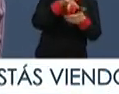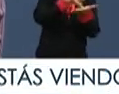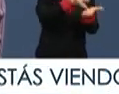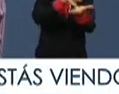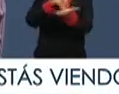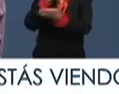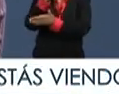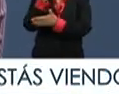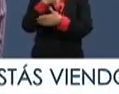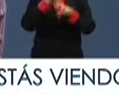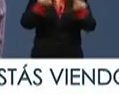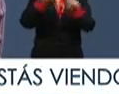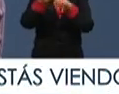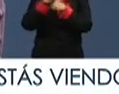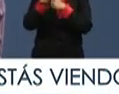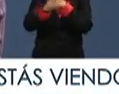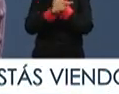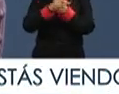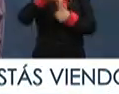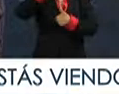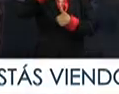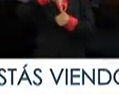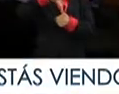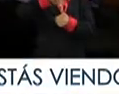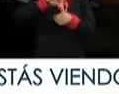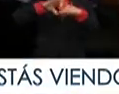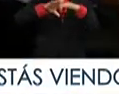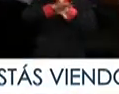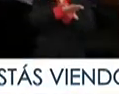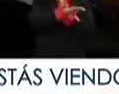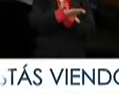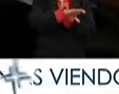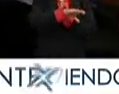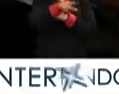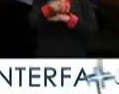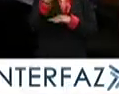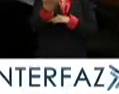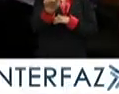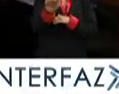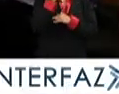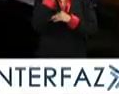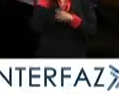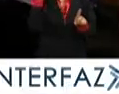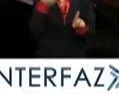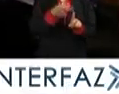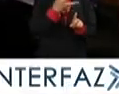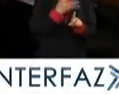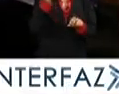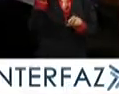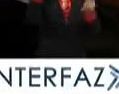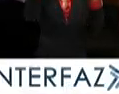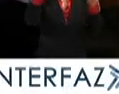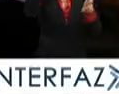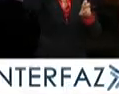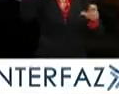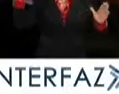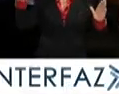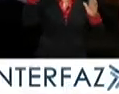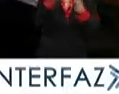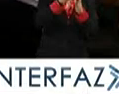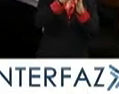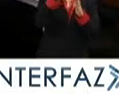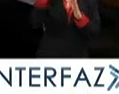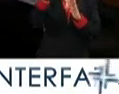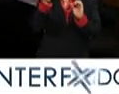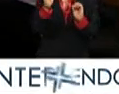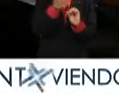a escuelas de diversos países de América Latina y el Caribe. Y bueno, estas escuelas en particular tienen el nombre de México y algún